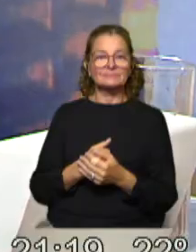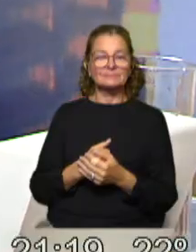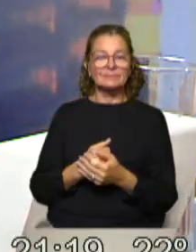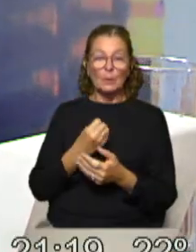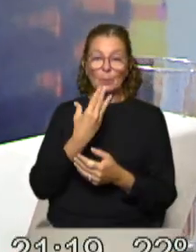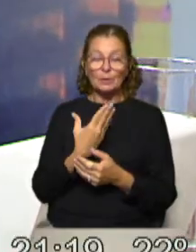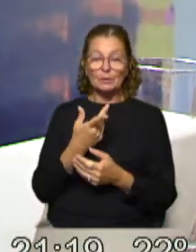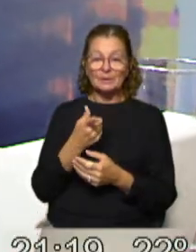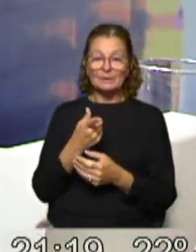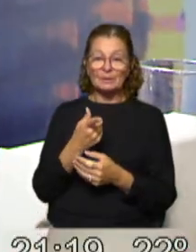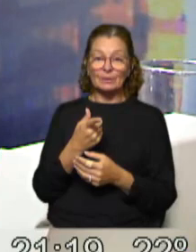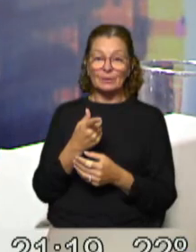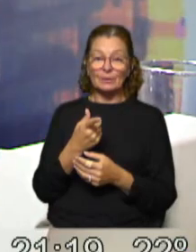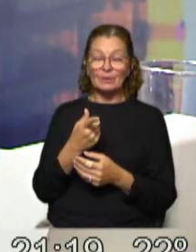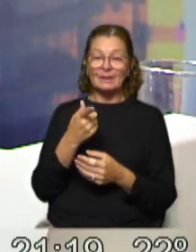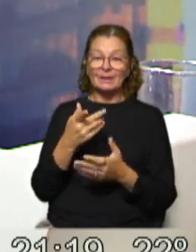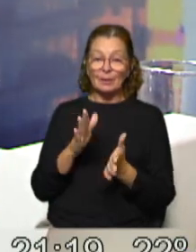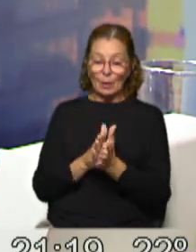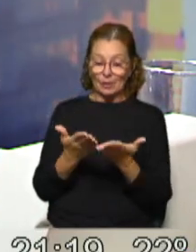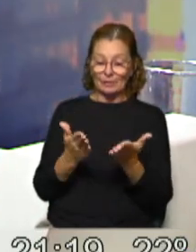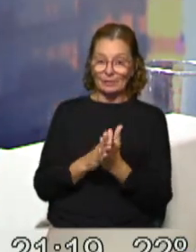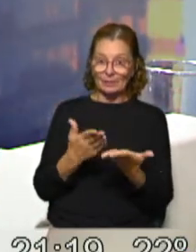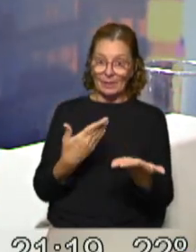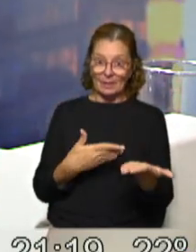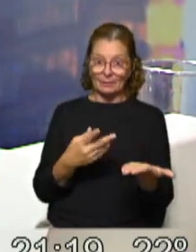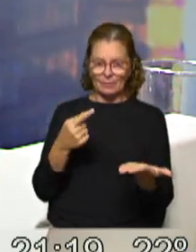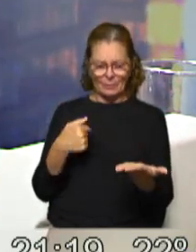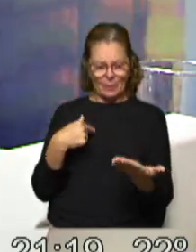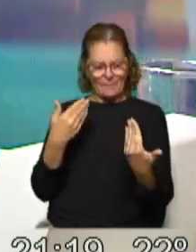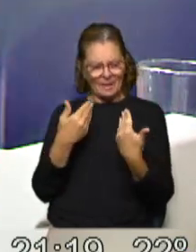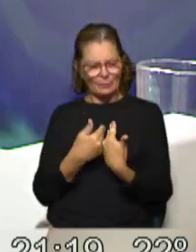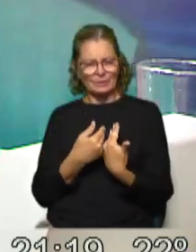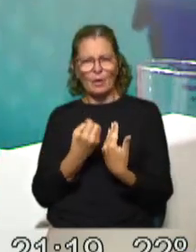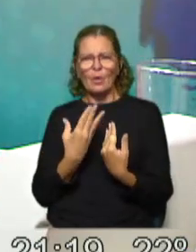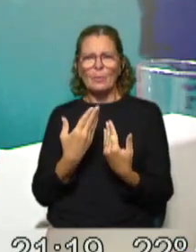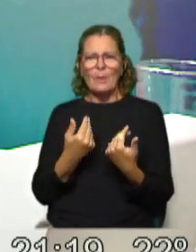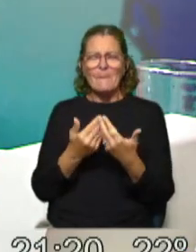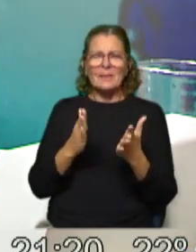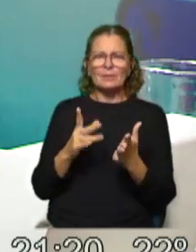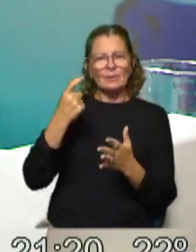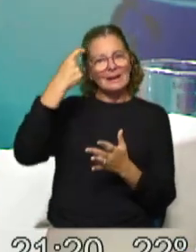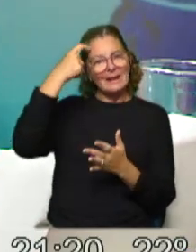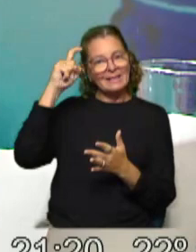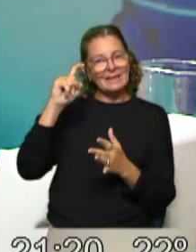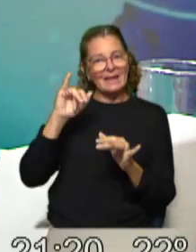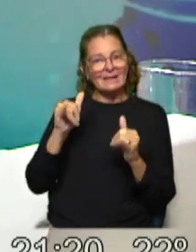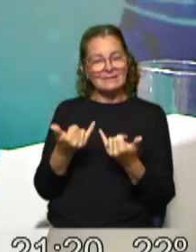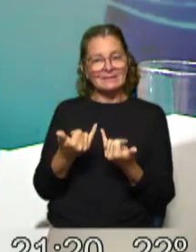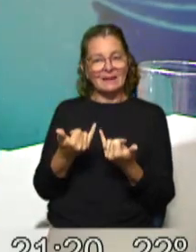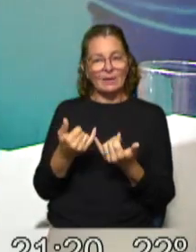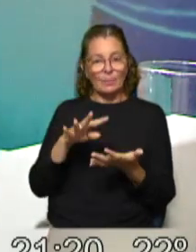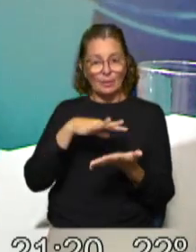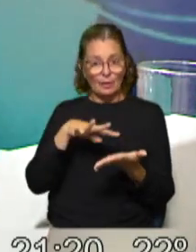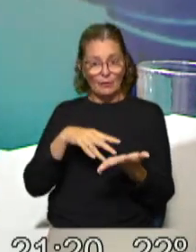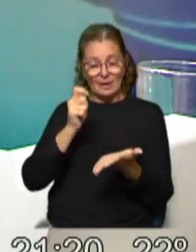Y bueno, teniendo Cordón Sojo en las manos, uno se pregunta, ¿no? ¿Cómo surge, obviamente, la idea de vos? Ya tenías una novela